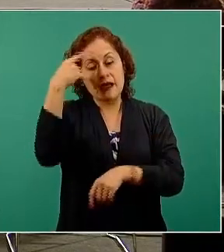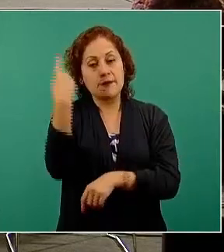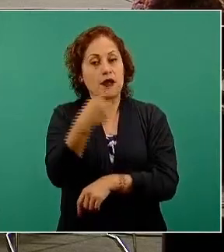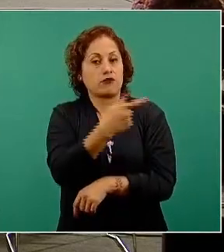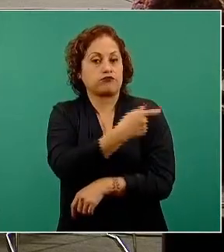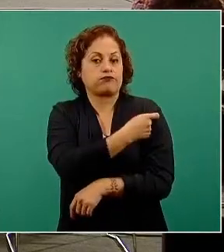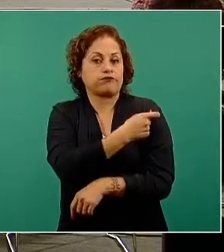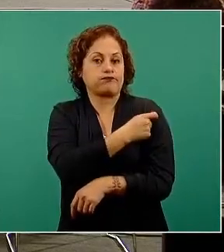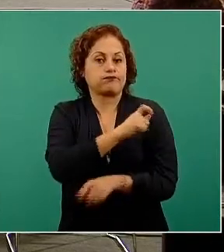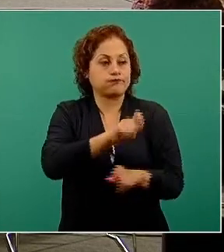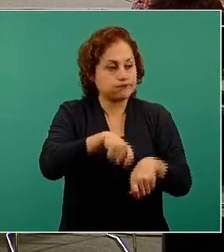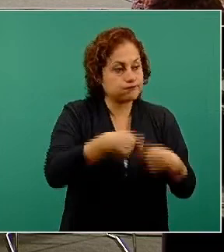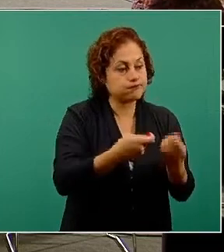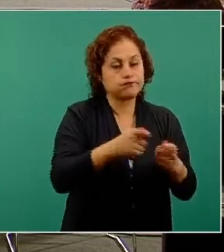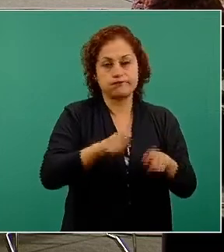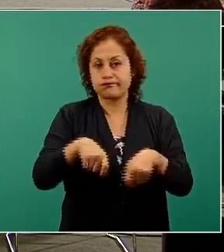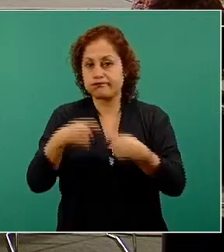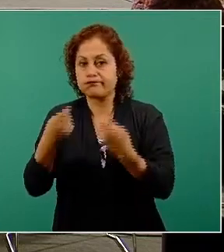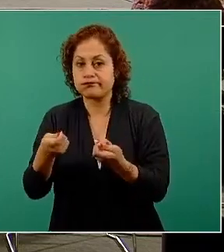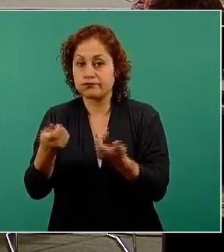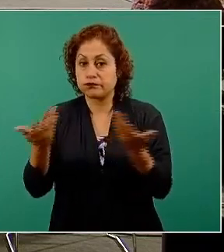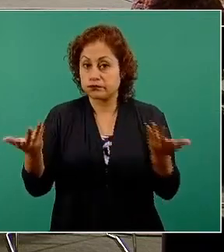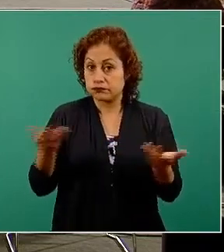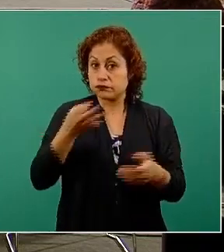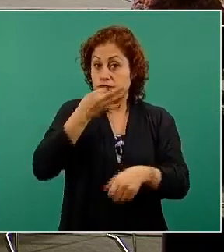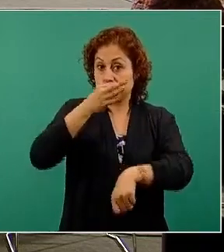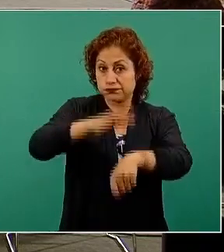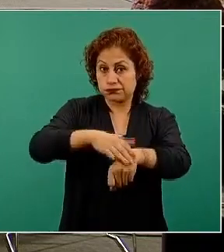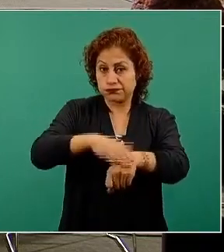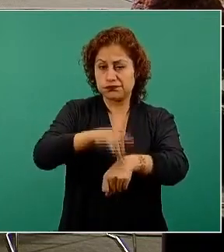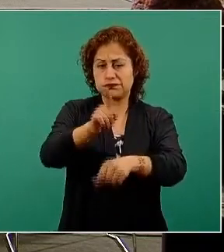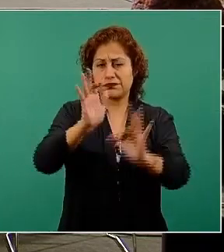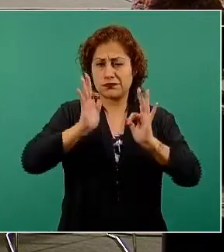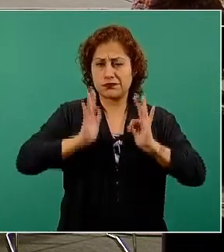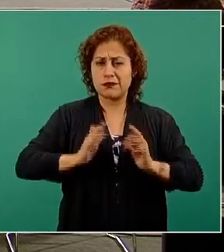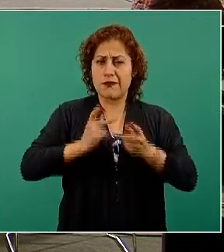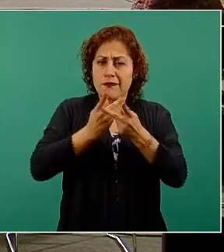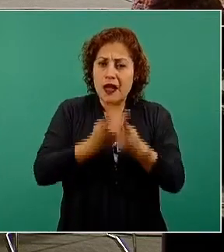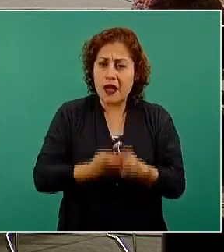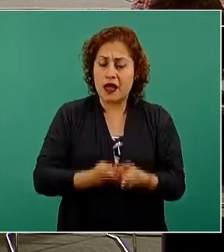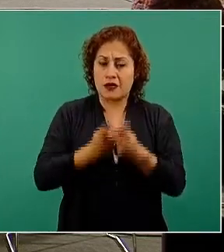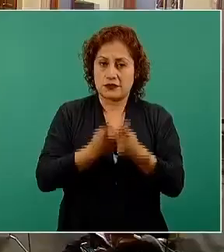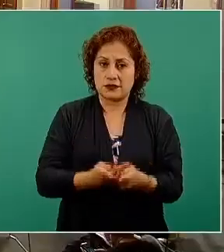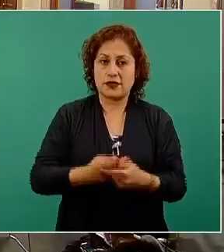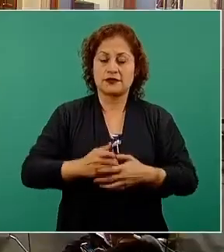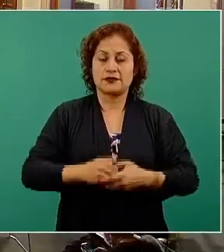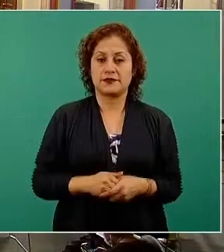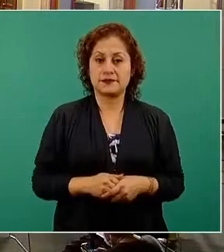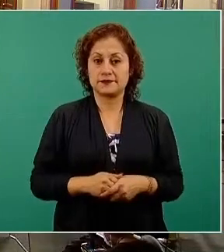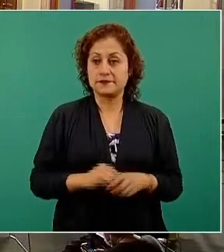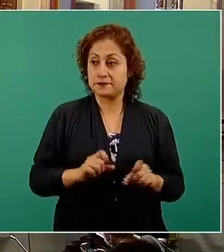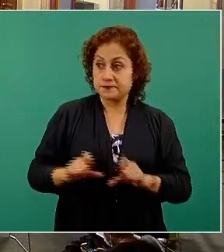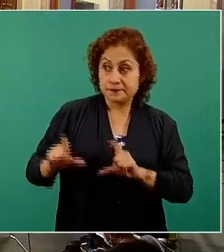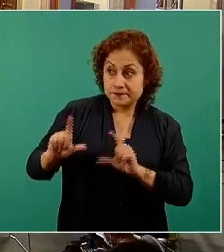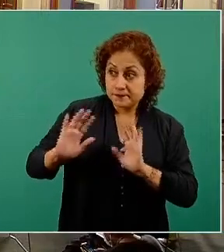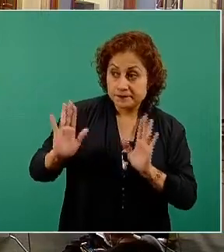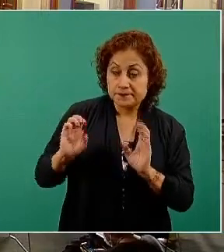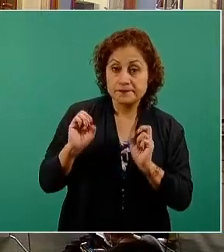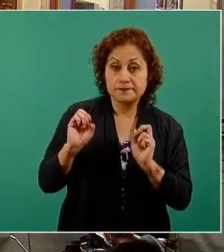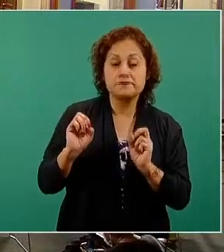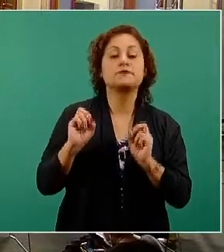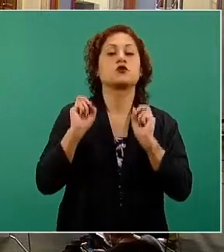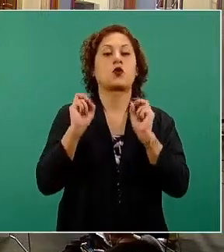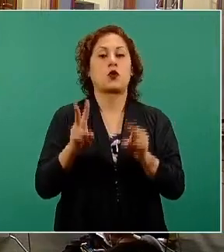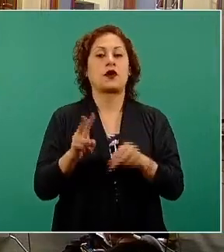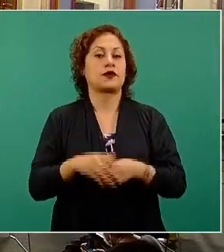seguir insistiendo en la espera tu turno. Creo que había otra, ¿no? Entonces, creo que es todo. Entonces,